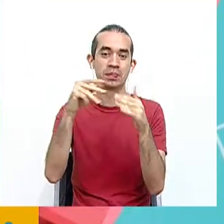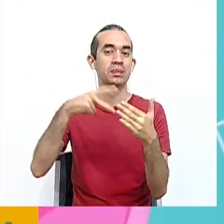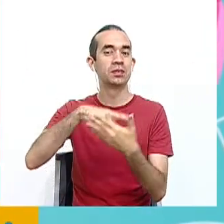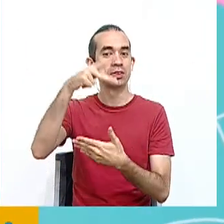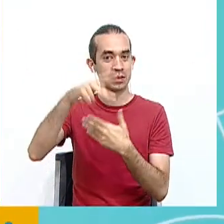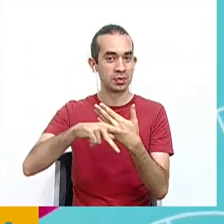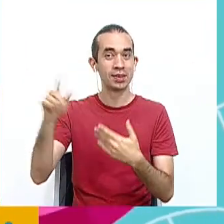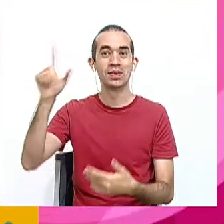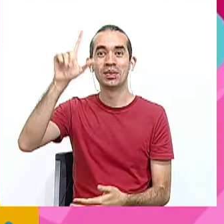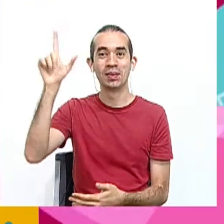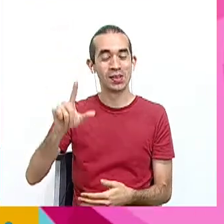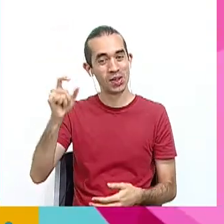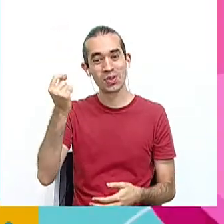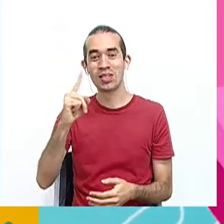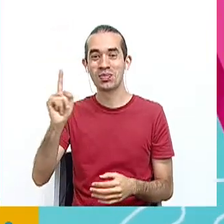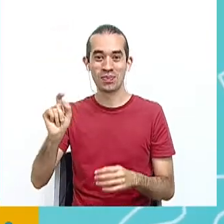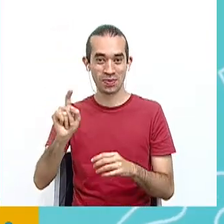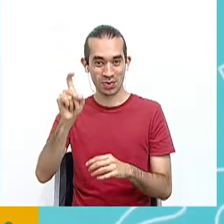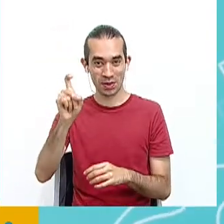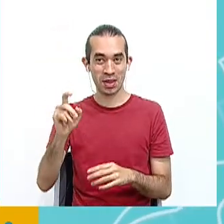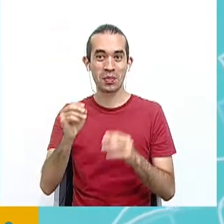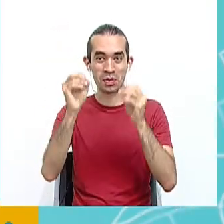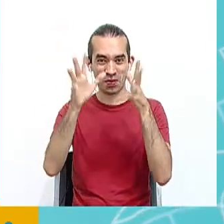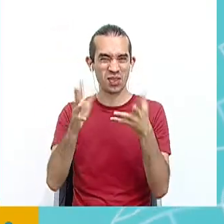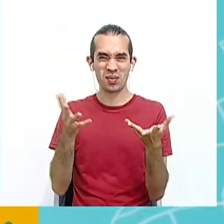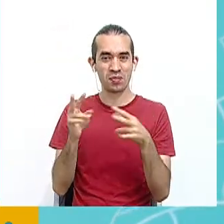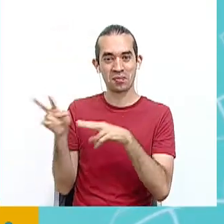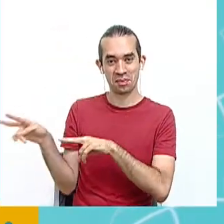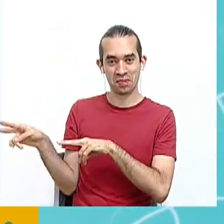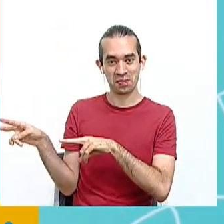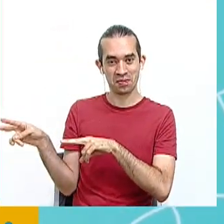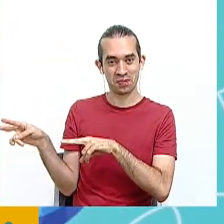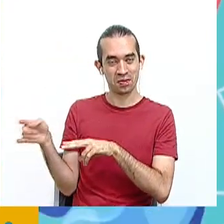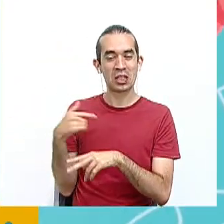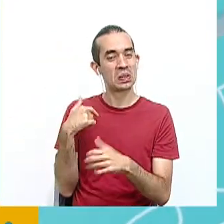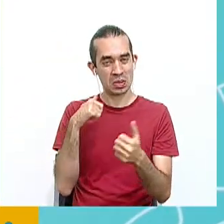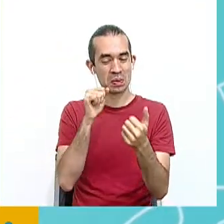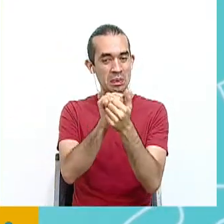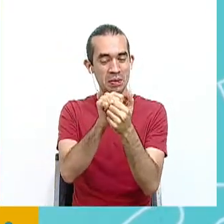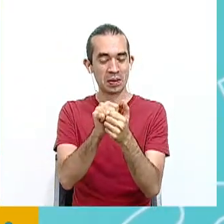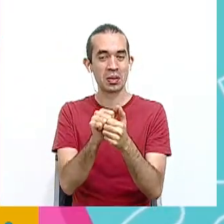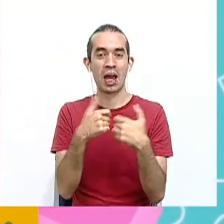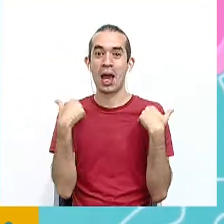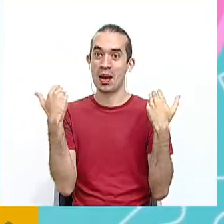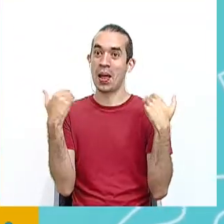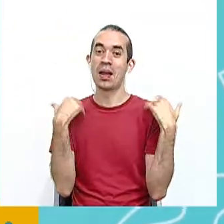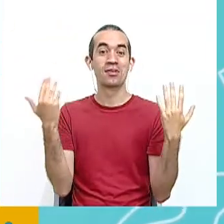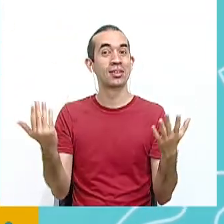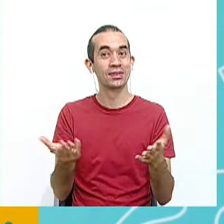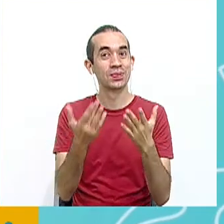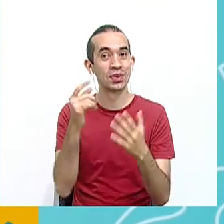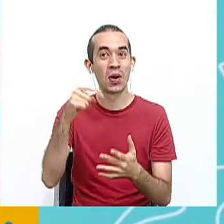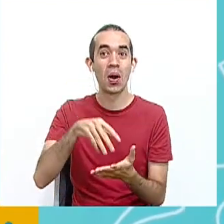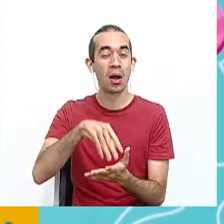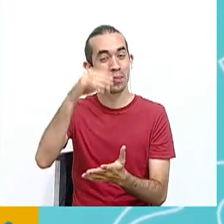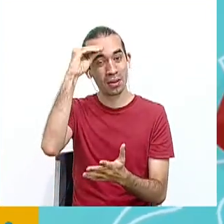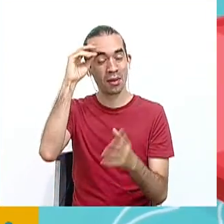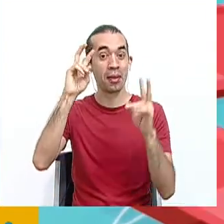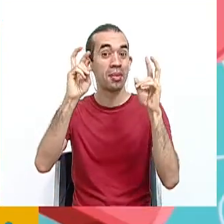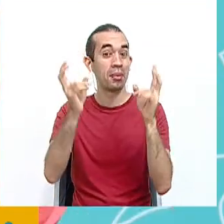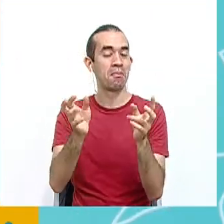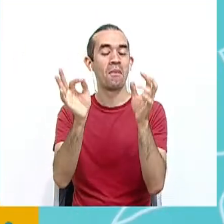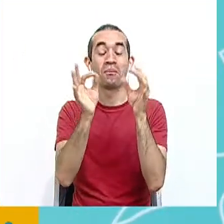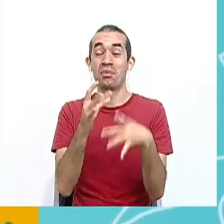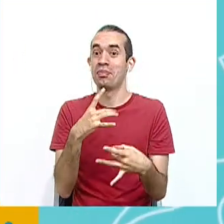los lunes a las 11:30, la profesora Sadie los acompaña. Con toda la alegría, con toda la motivación, porque hoy vamos a aprender un tema muy